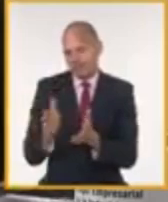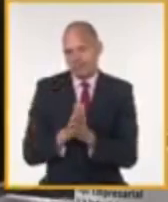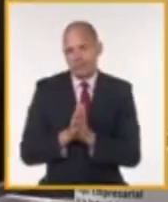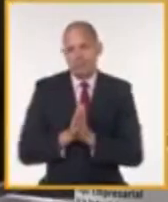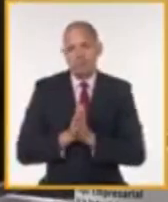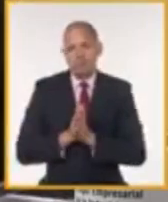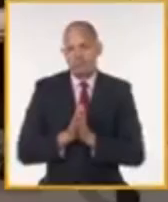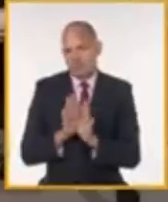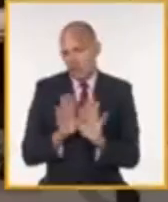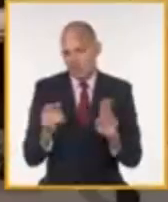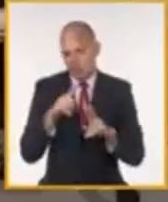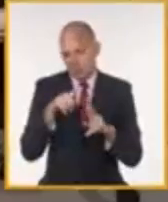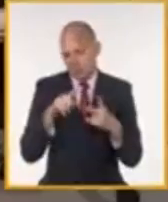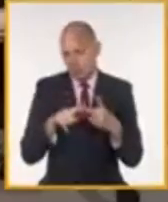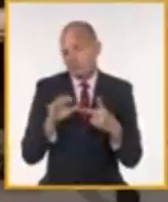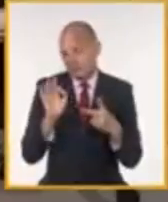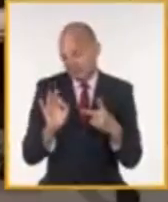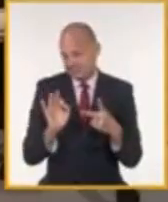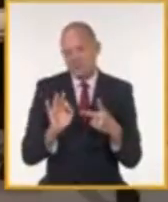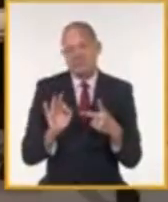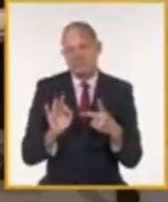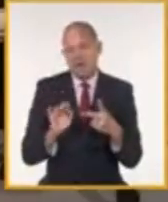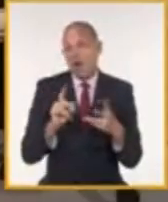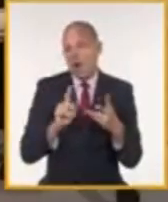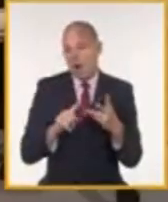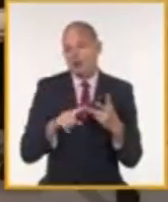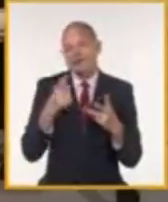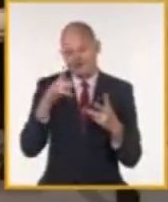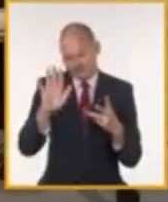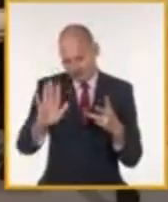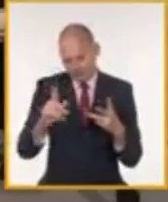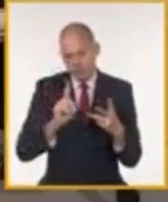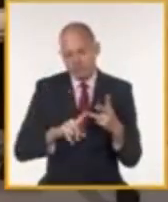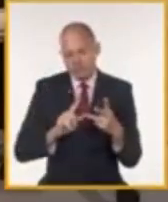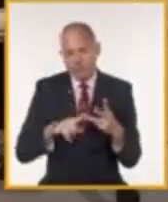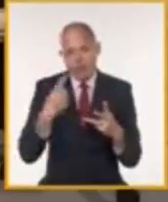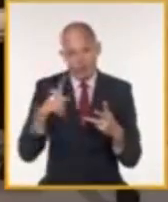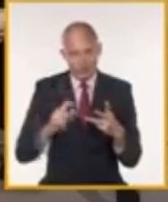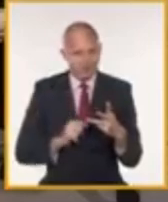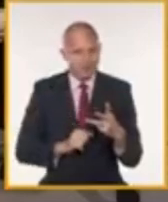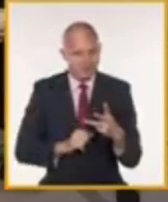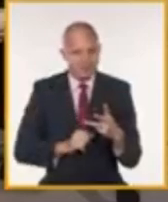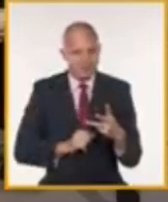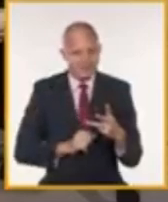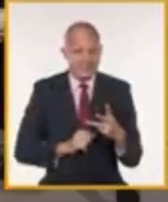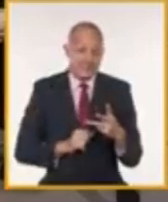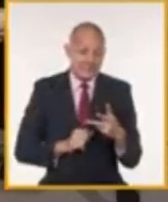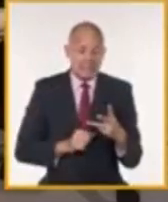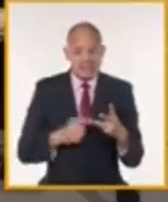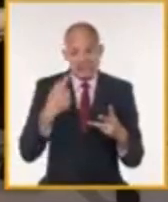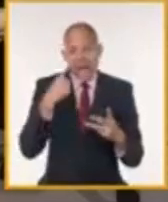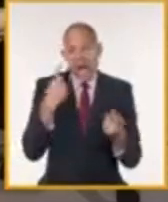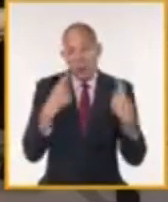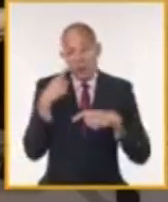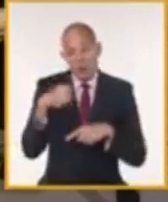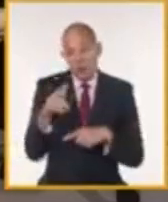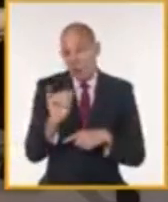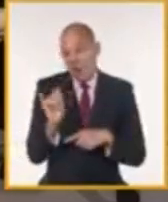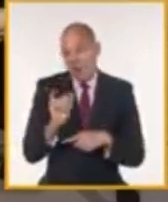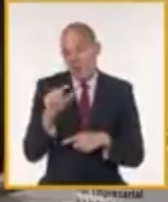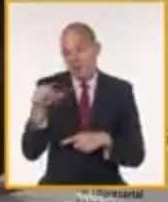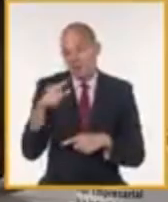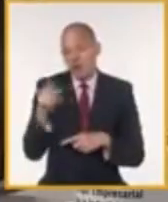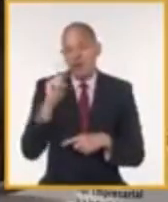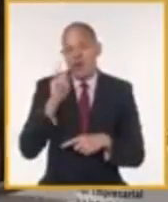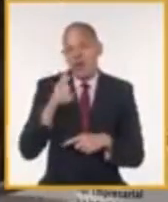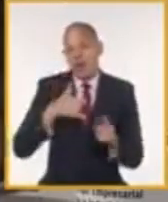esos ingresos. Y una tercera causa que no podemos dejar de mencionar y que es real, que constituye la salida del país.